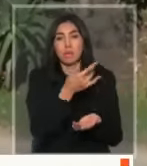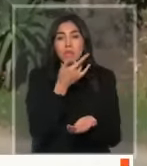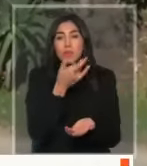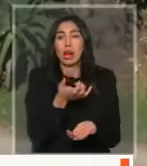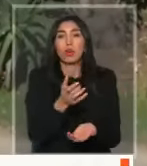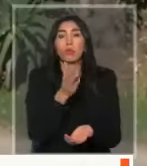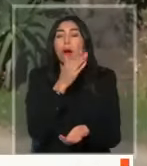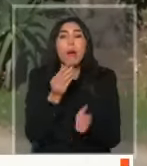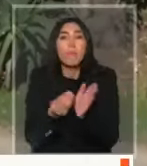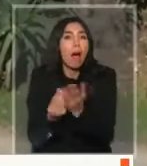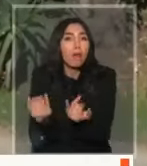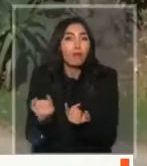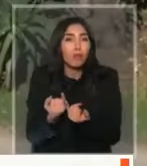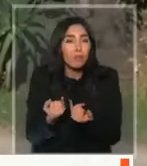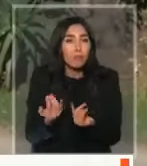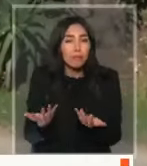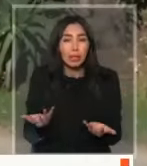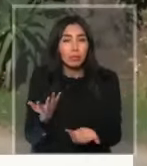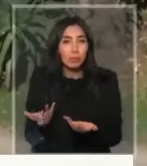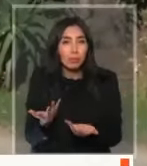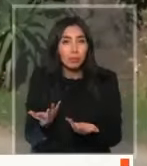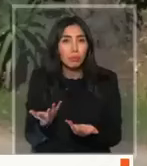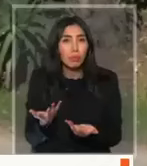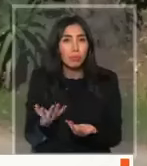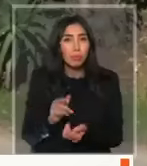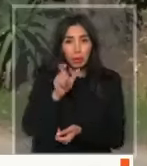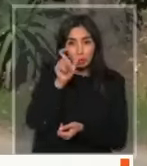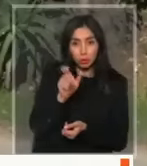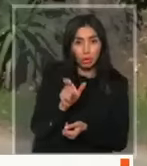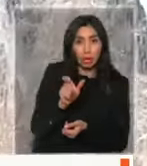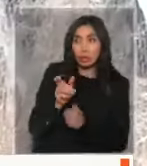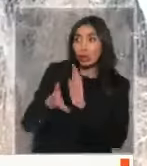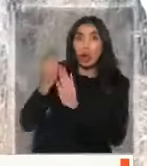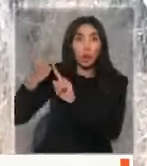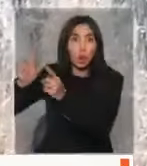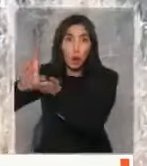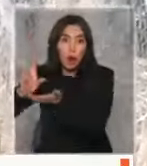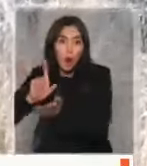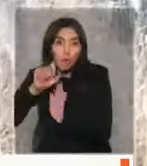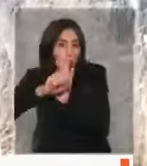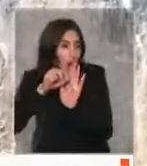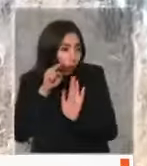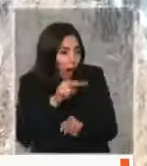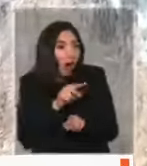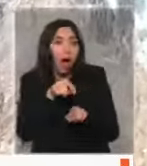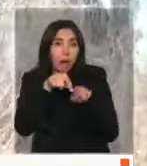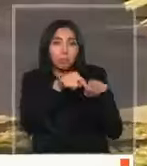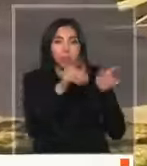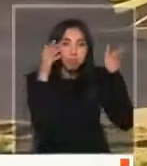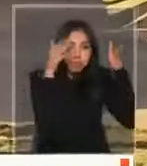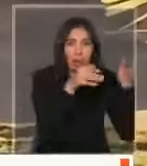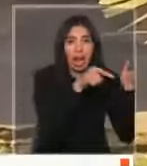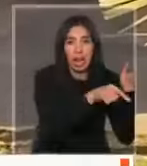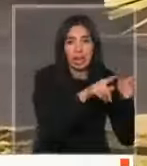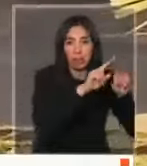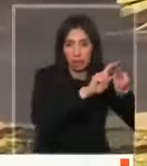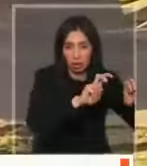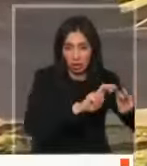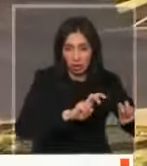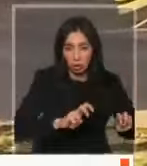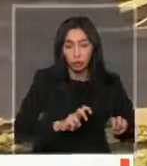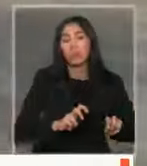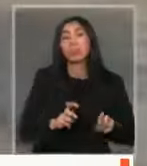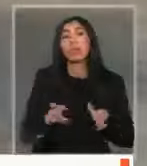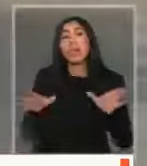pueda indicar que se pueda dirigir hacia otro lado. Diferentes equipos de rescate continúan las labores de búsqueda